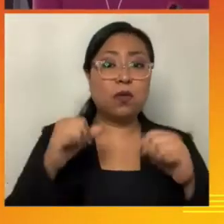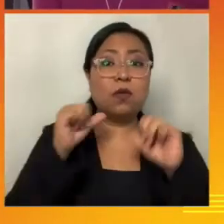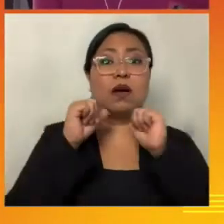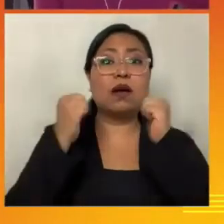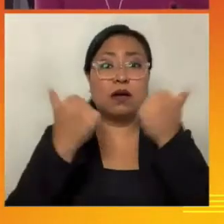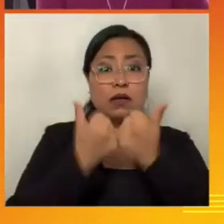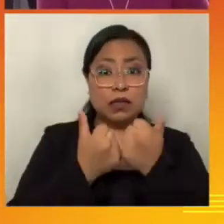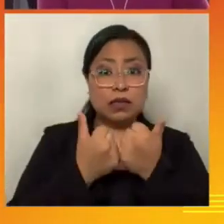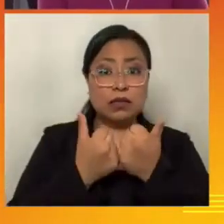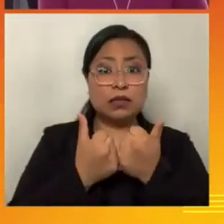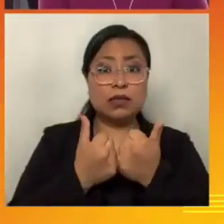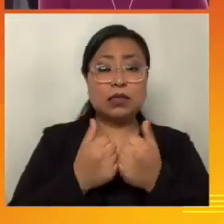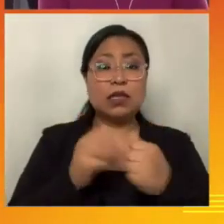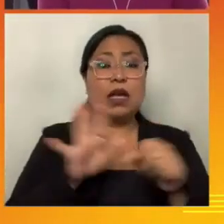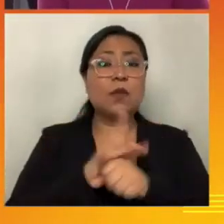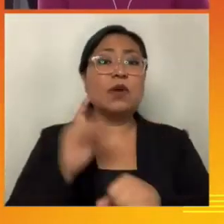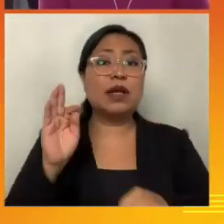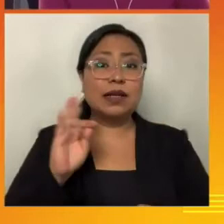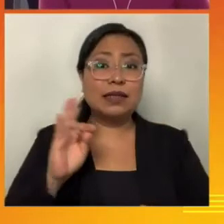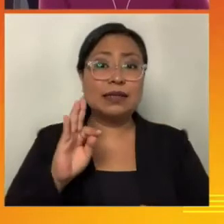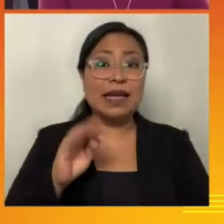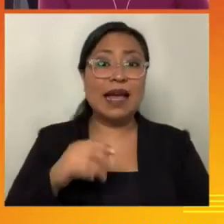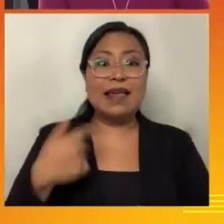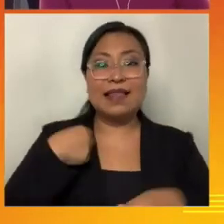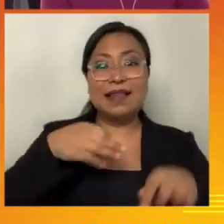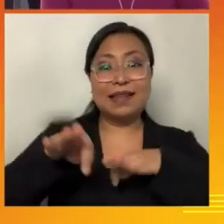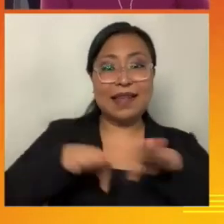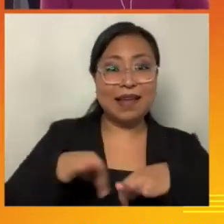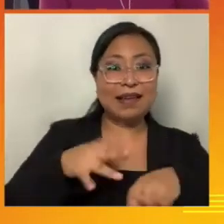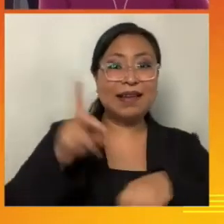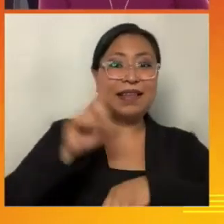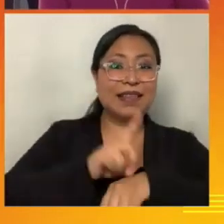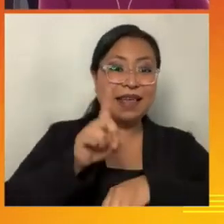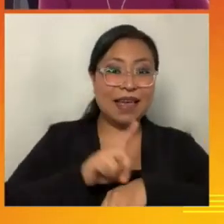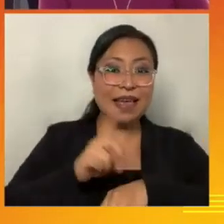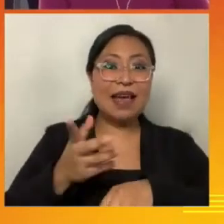por el hecho de sacar como que el trabajo diario del día a día y atender a